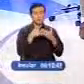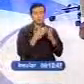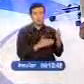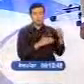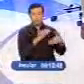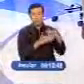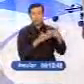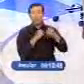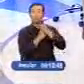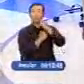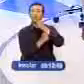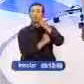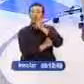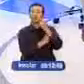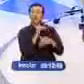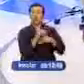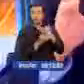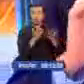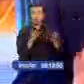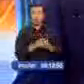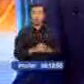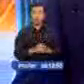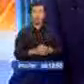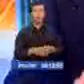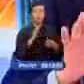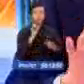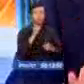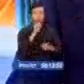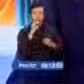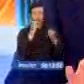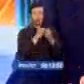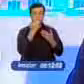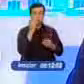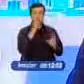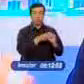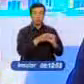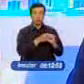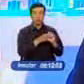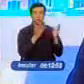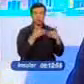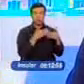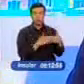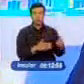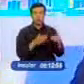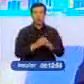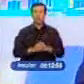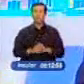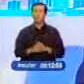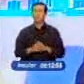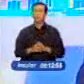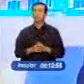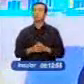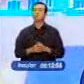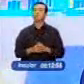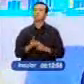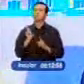este fortalecimiento de los procesos. ¿Pudieron participar las organizaciones políticas en esto? Carlos, inclusive